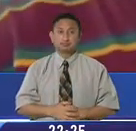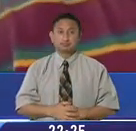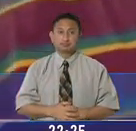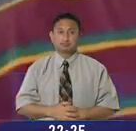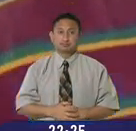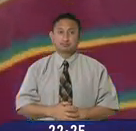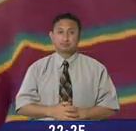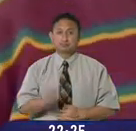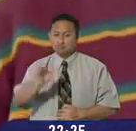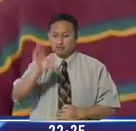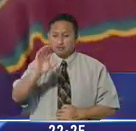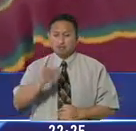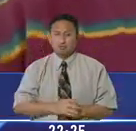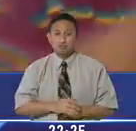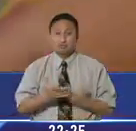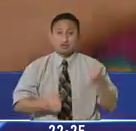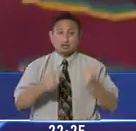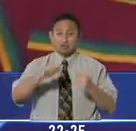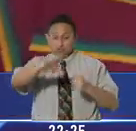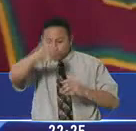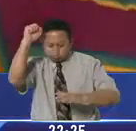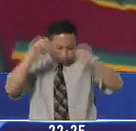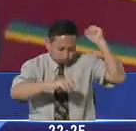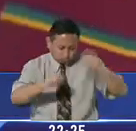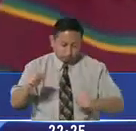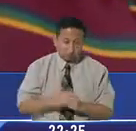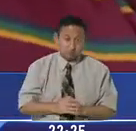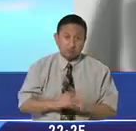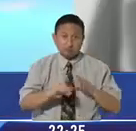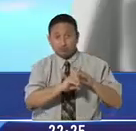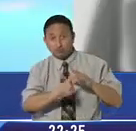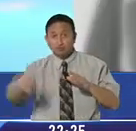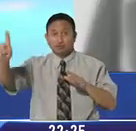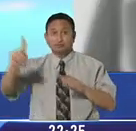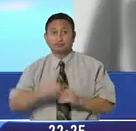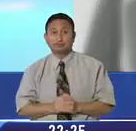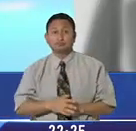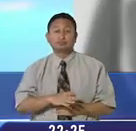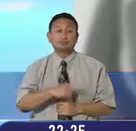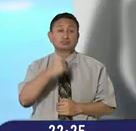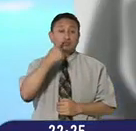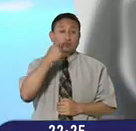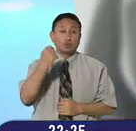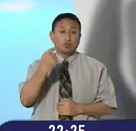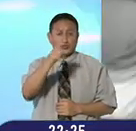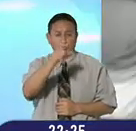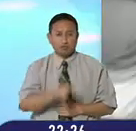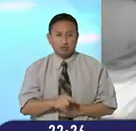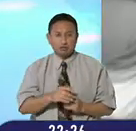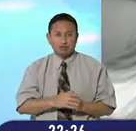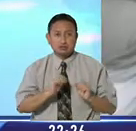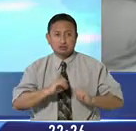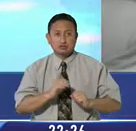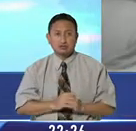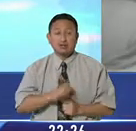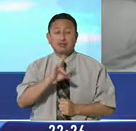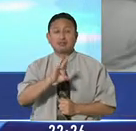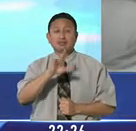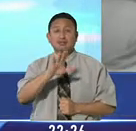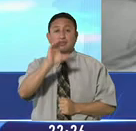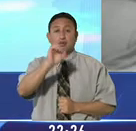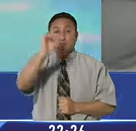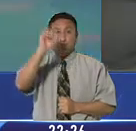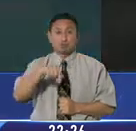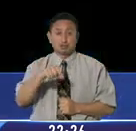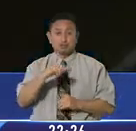Y cogió, revisó el carro y salió corriendo por allá. El conductor es una persona que padece el